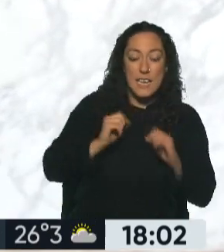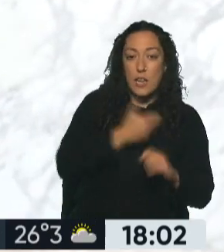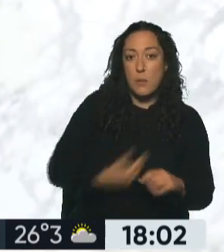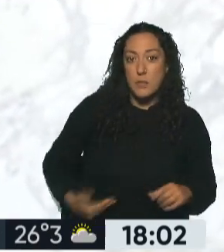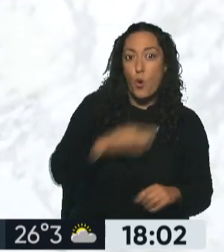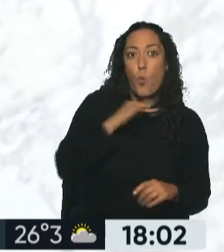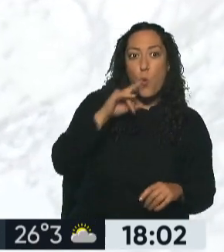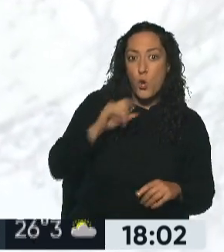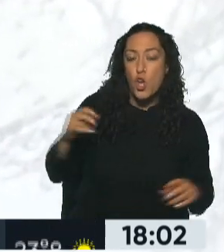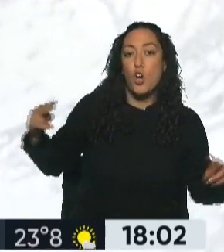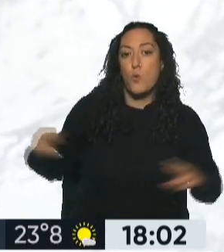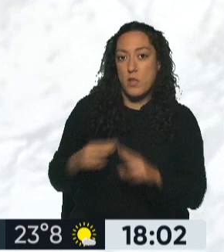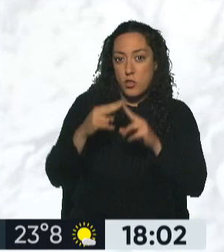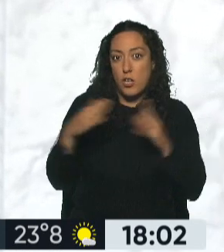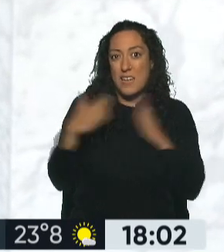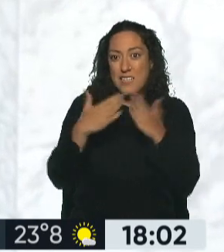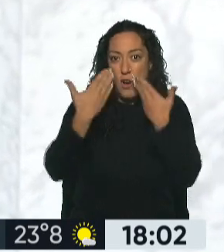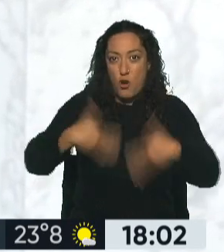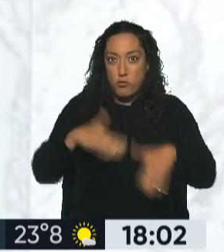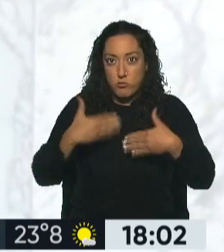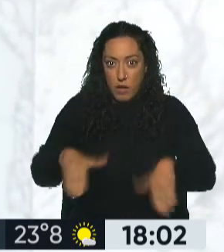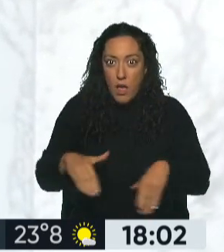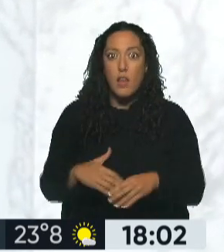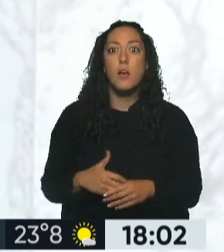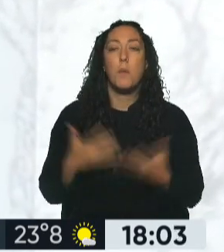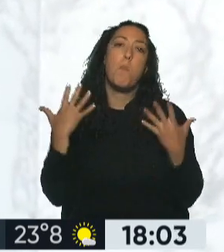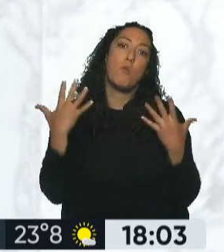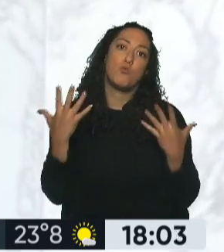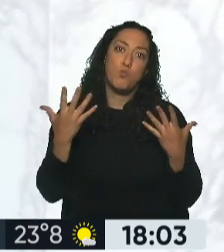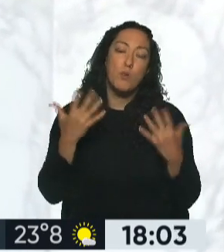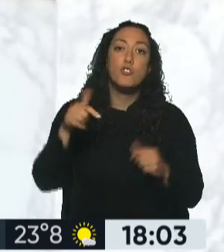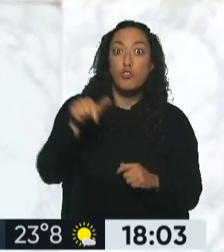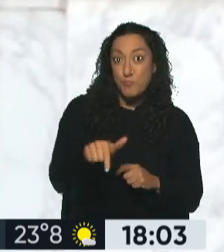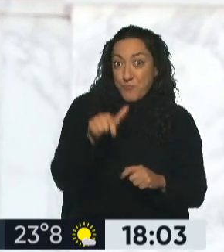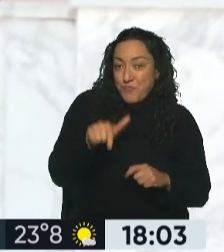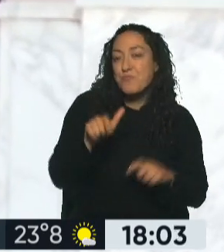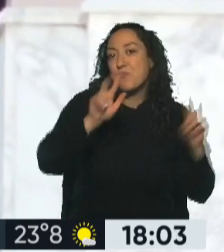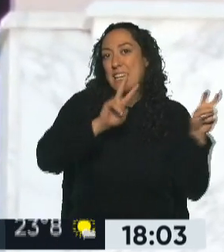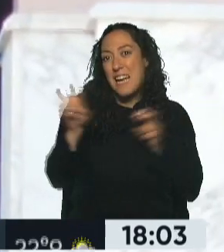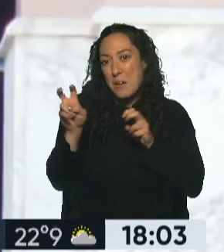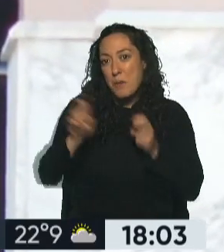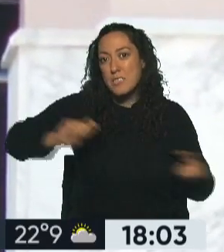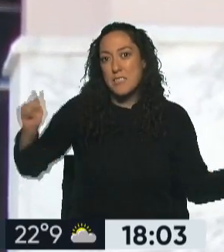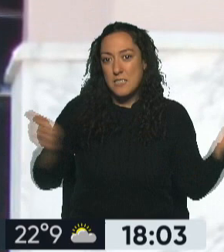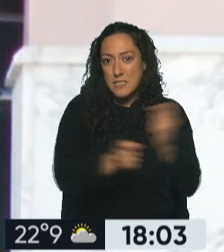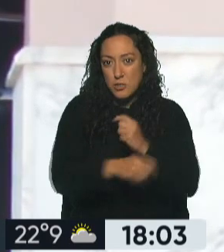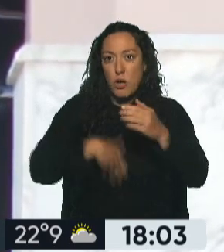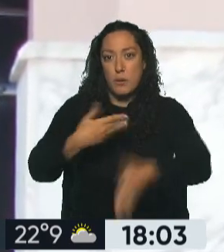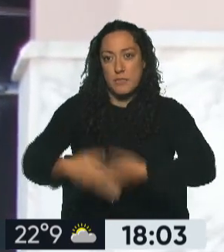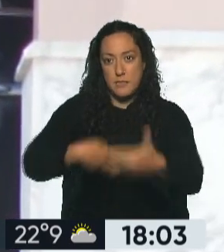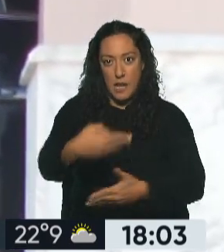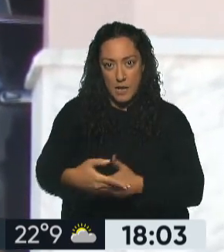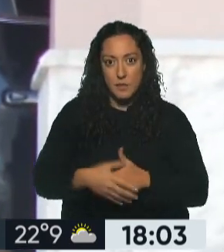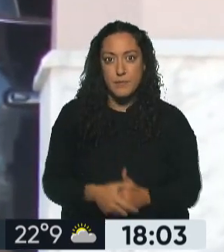Vitovelo. Este encuentro ocurrió en la Casa Rosada, en donde, por supuesto, avanzan en lo que será la transición de gobierno.